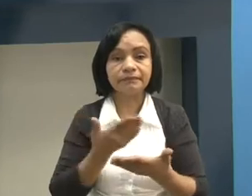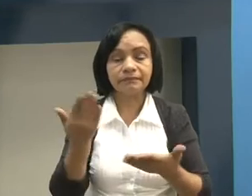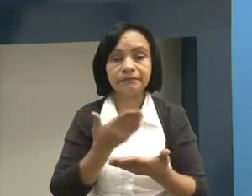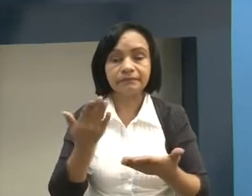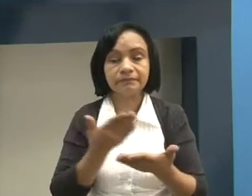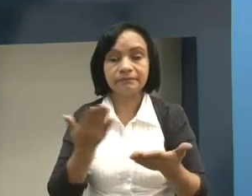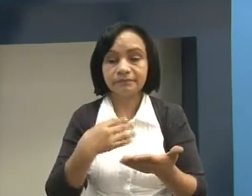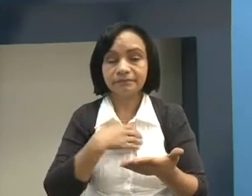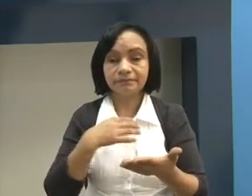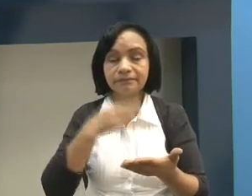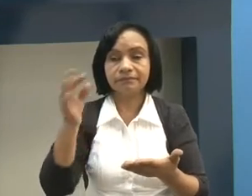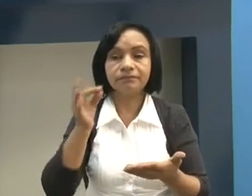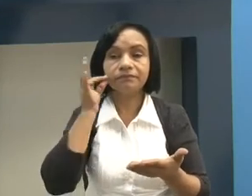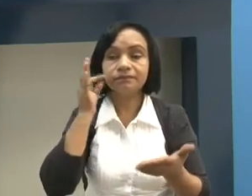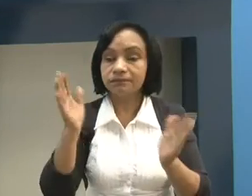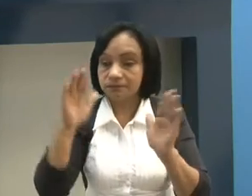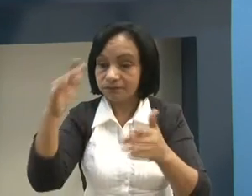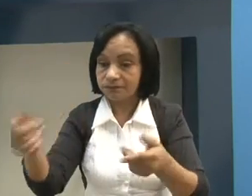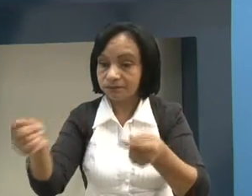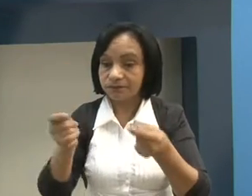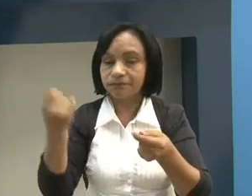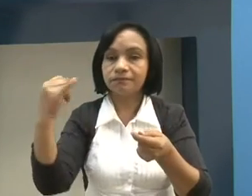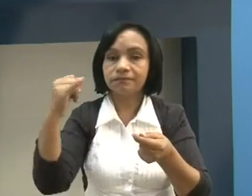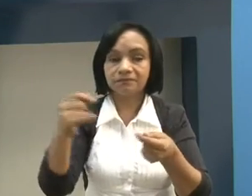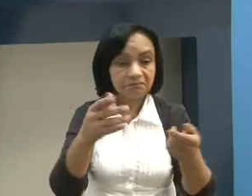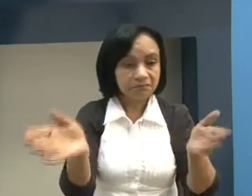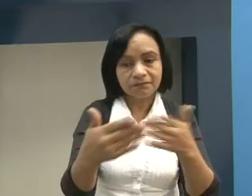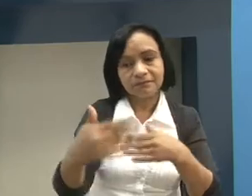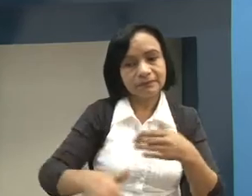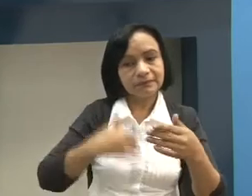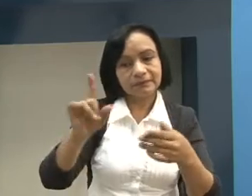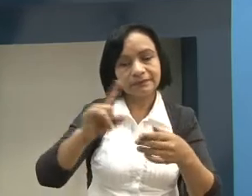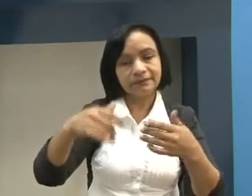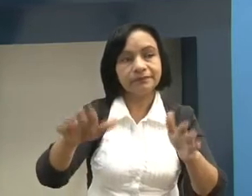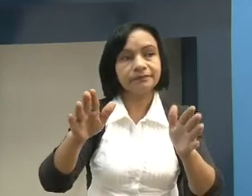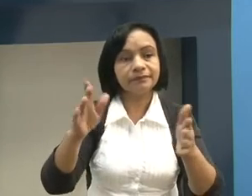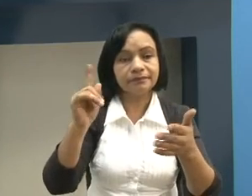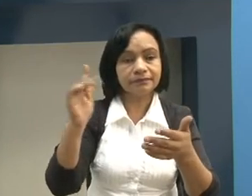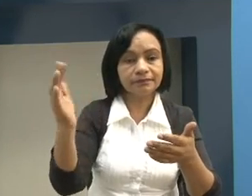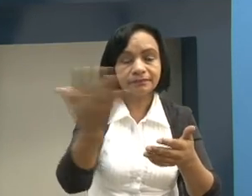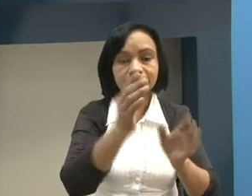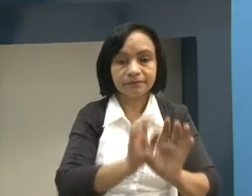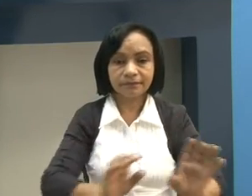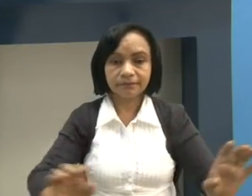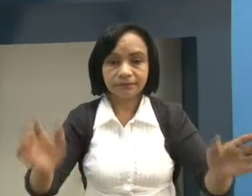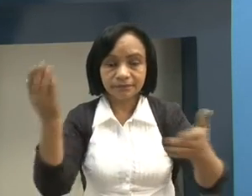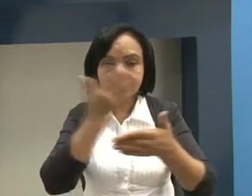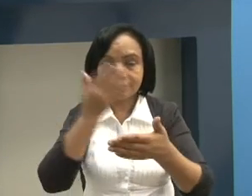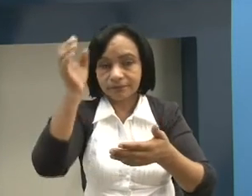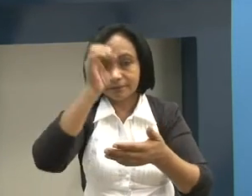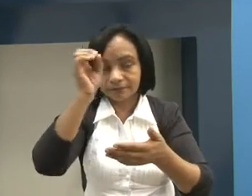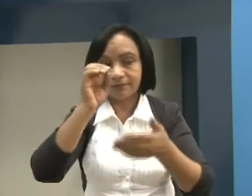y garantizando que el que entraba... Exactamente. ¿Por qué? Porque esto es como la alfabetización, ¿ves? Cuando todos los niños están en la escuela, no necesitas jornadas de